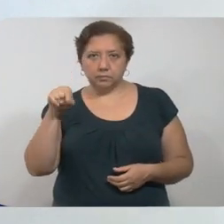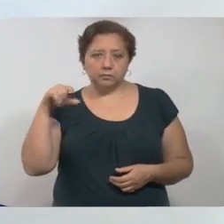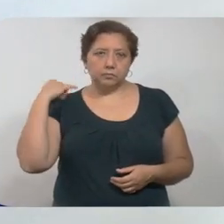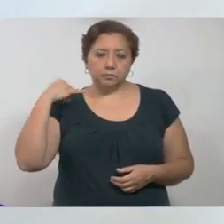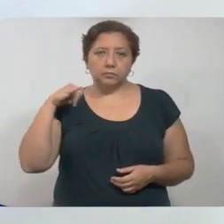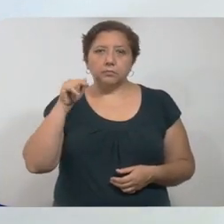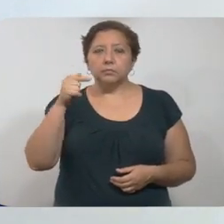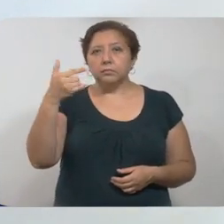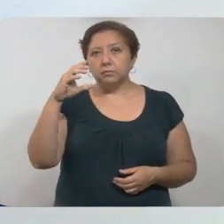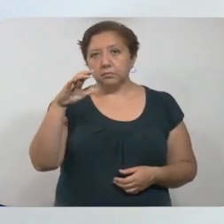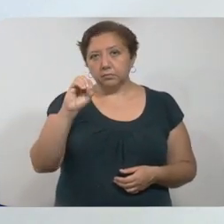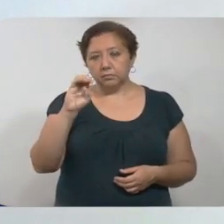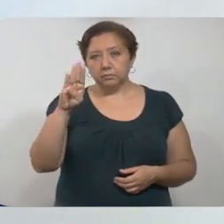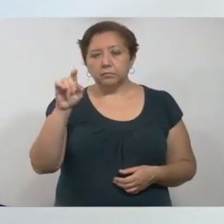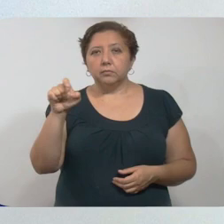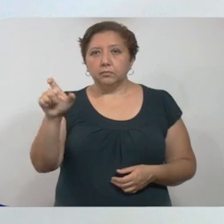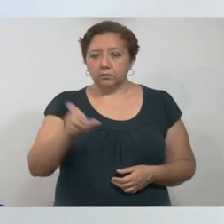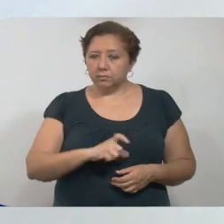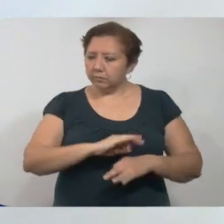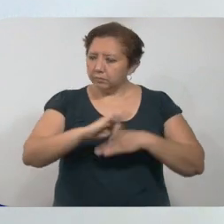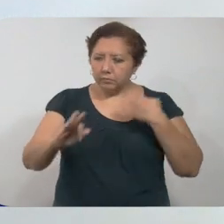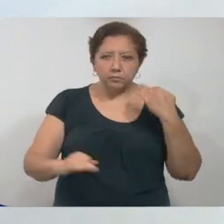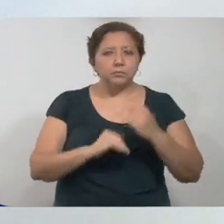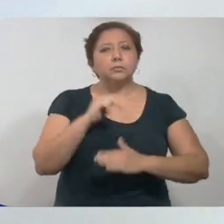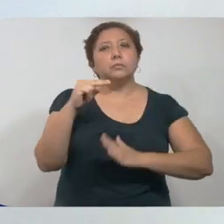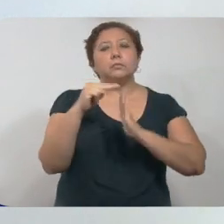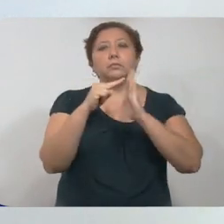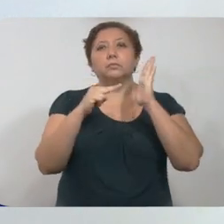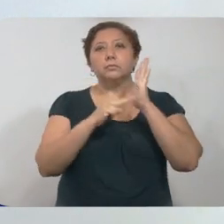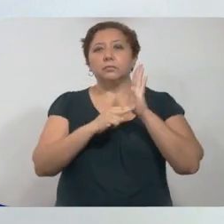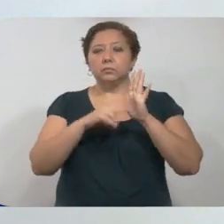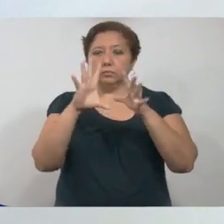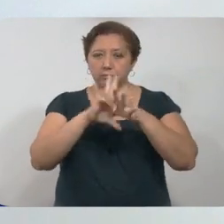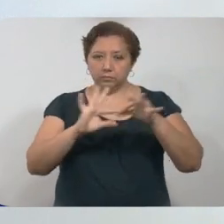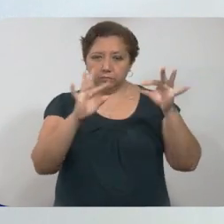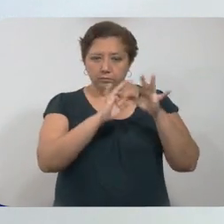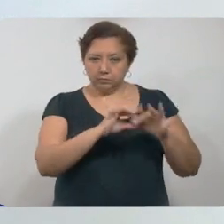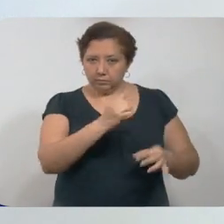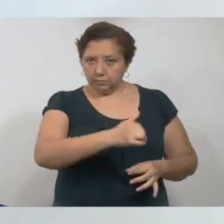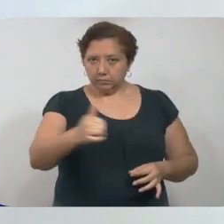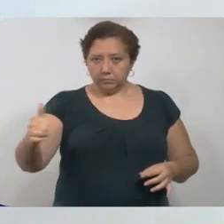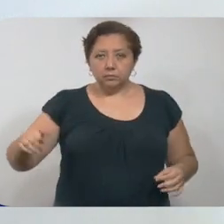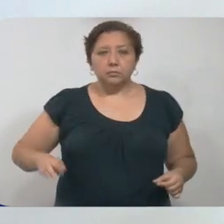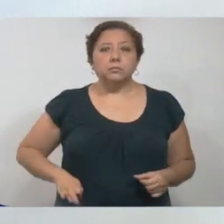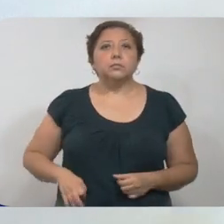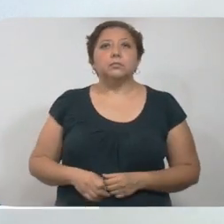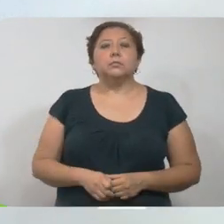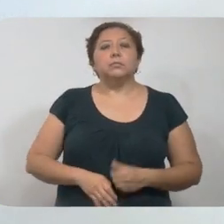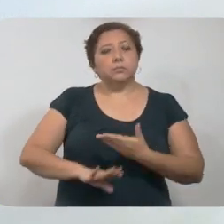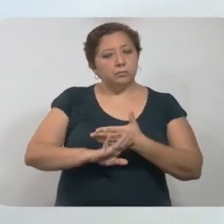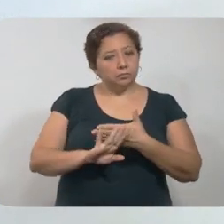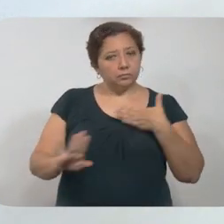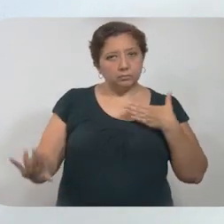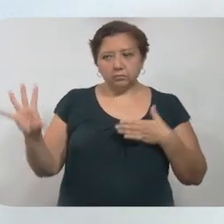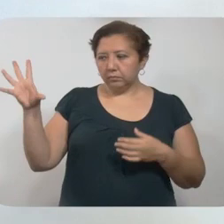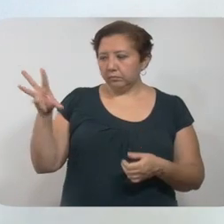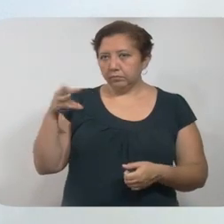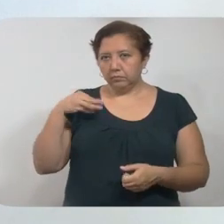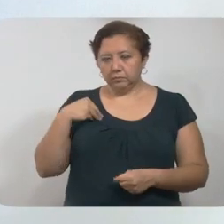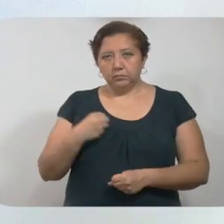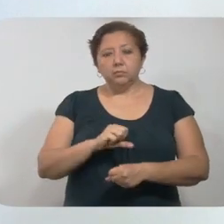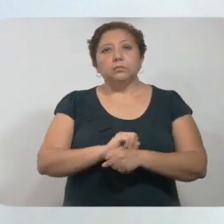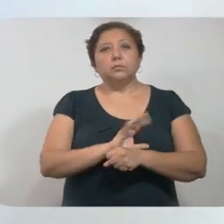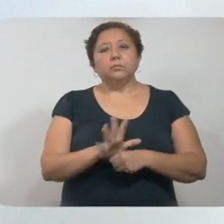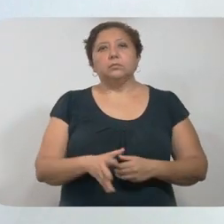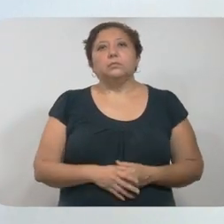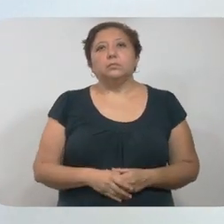.mx, donde se encuentran todos los protocolos sanitarios específicos a cada giro comercial para prevenir y evitar contagios por